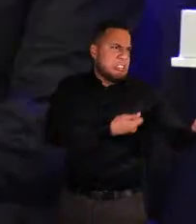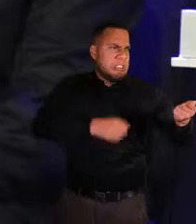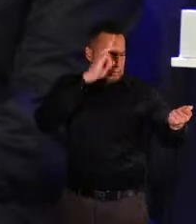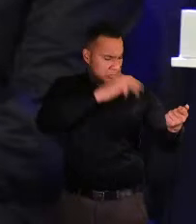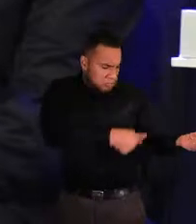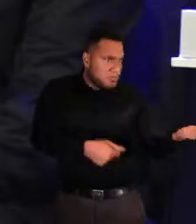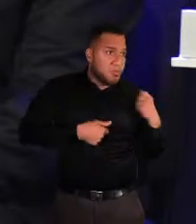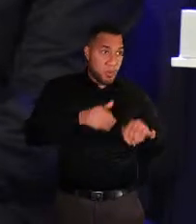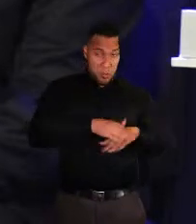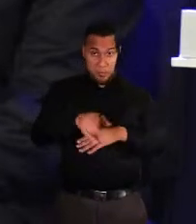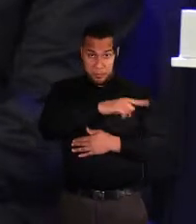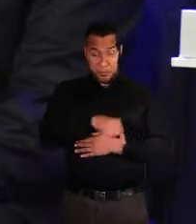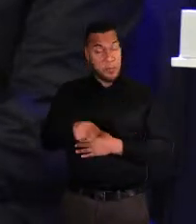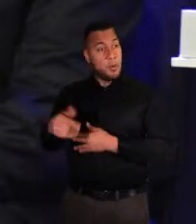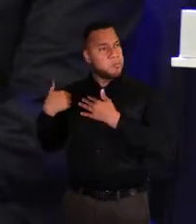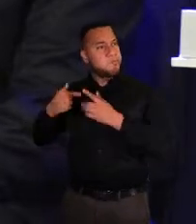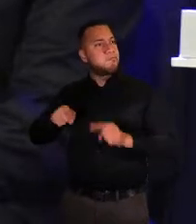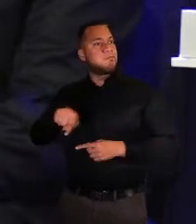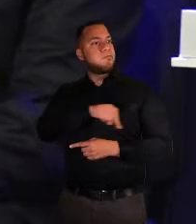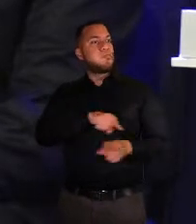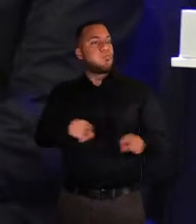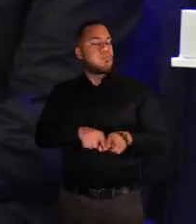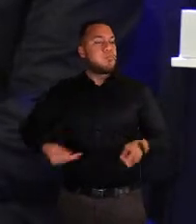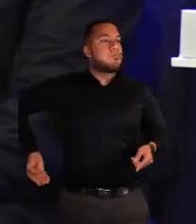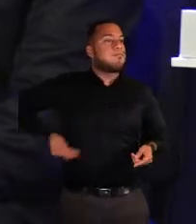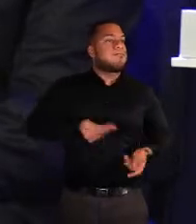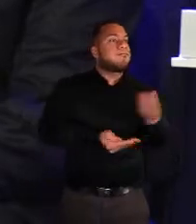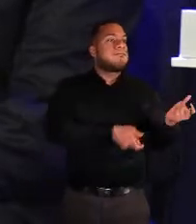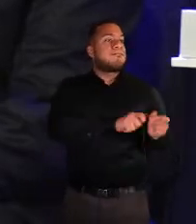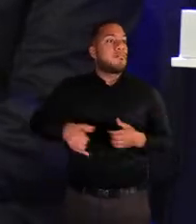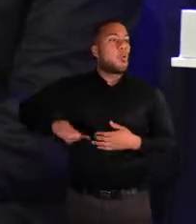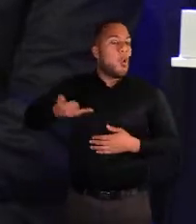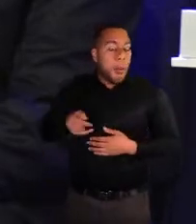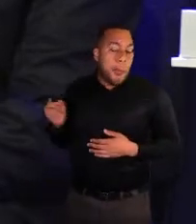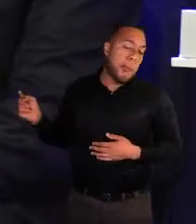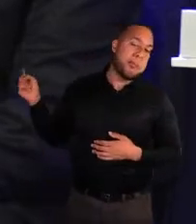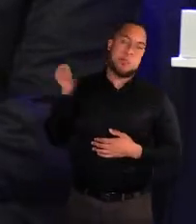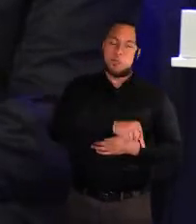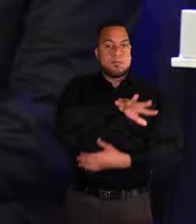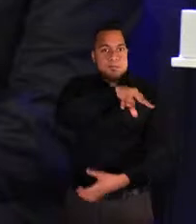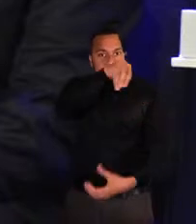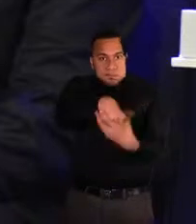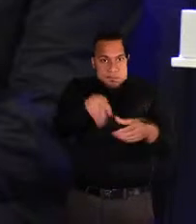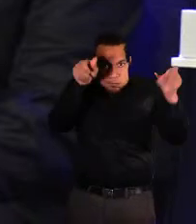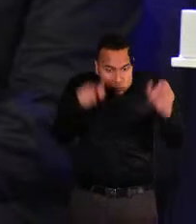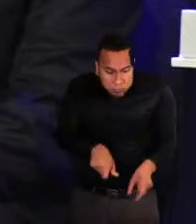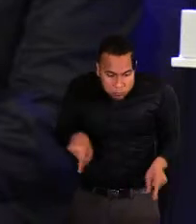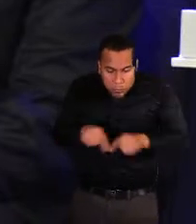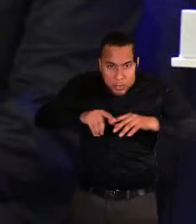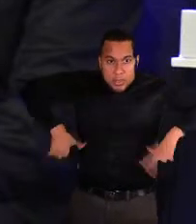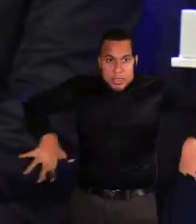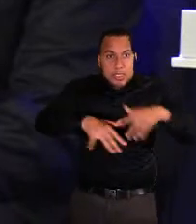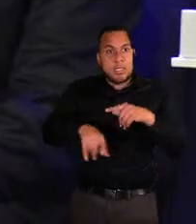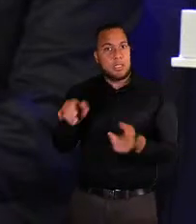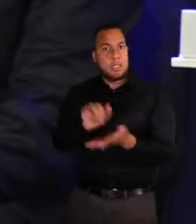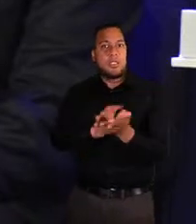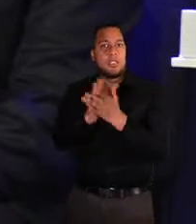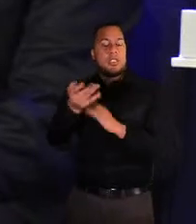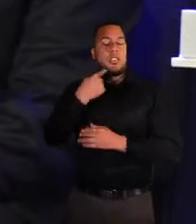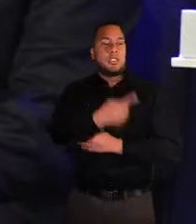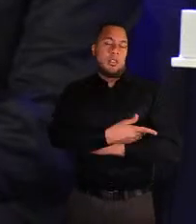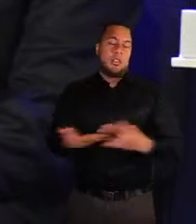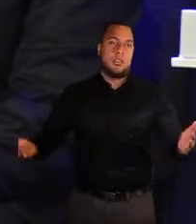que terminan enfrentando a su gran mayoría son jóvenes justamente que también hacen parte de este espacio que nos defienden a